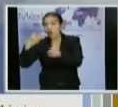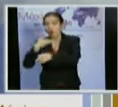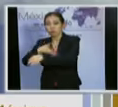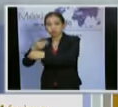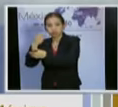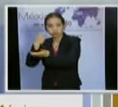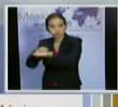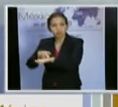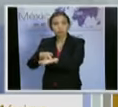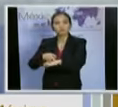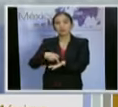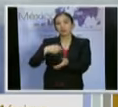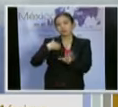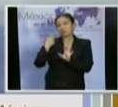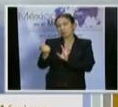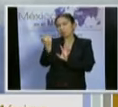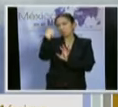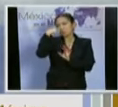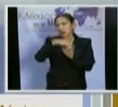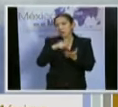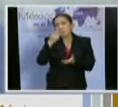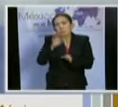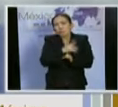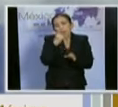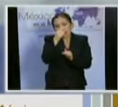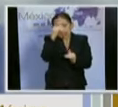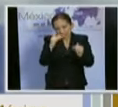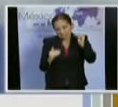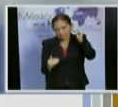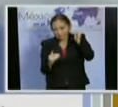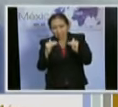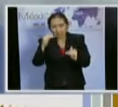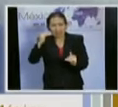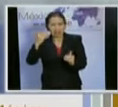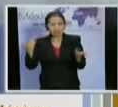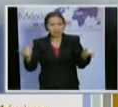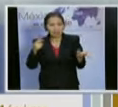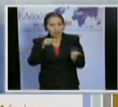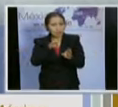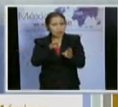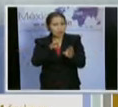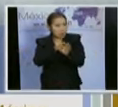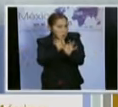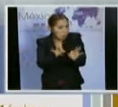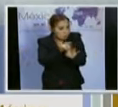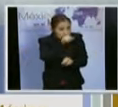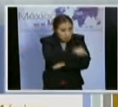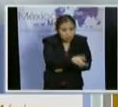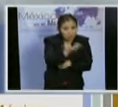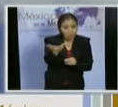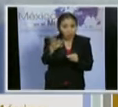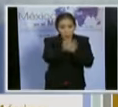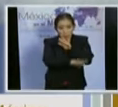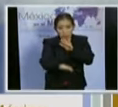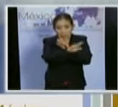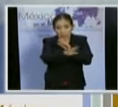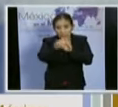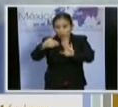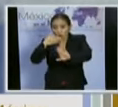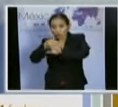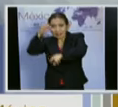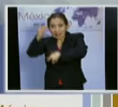Pero se preguntarán ustedes que por qué la desigualdad es tan importante y por qué es un elemento nuclear en la lucha